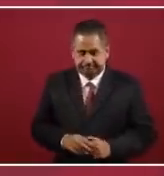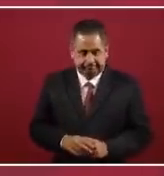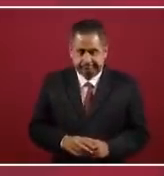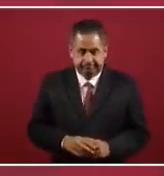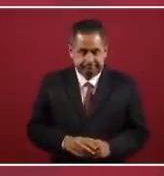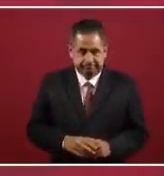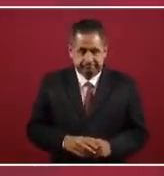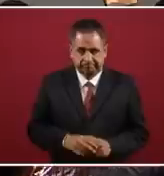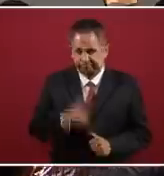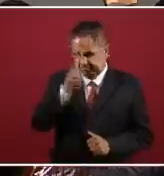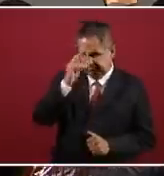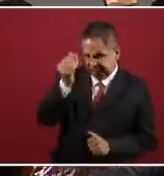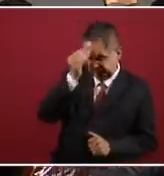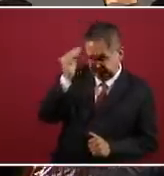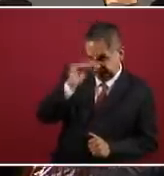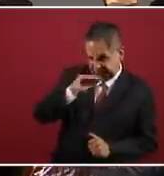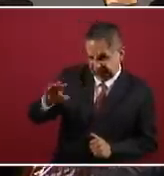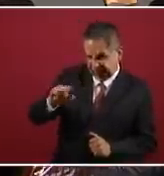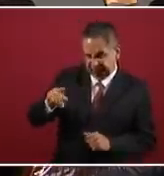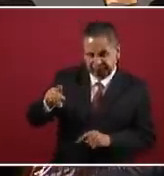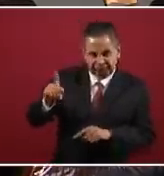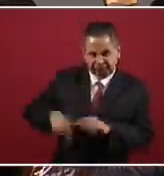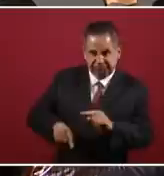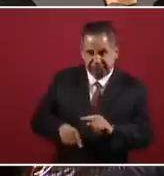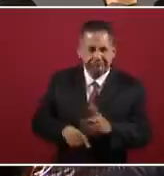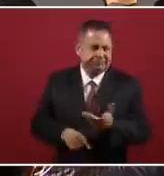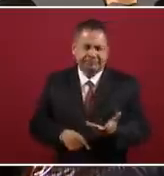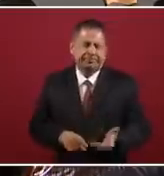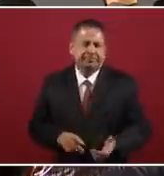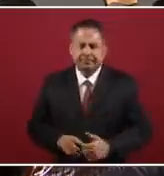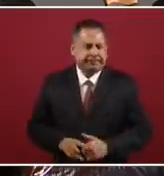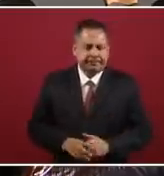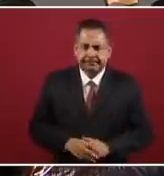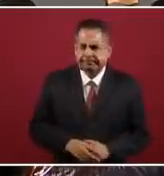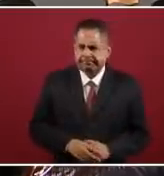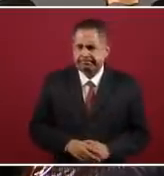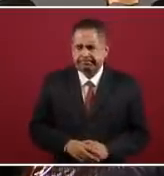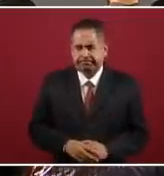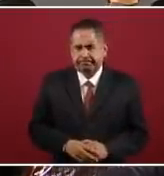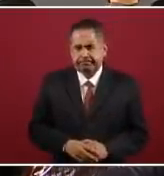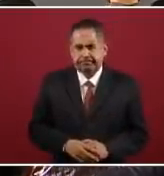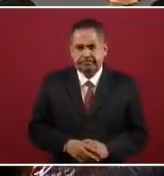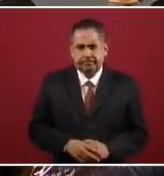o para descalificar adversarios.